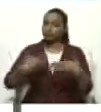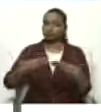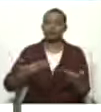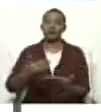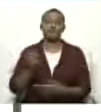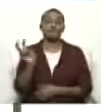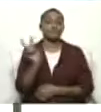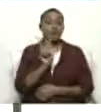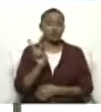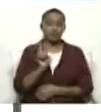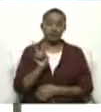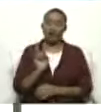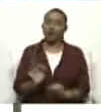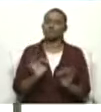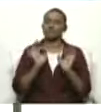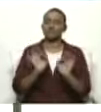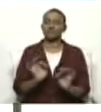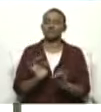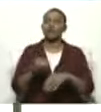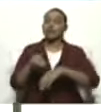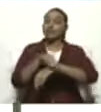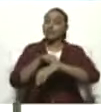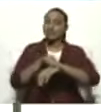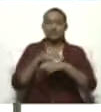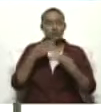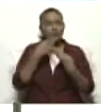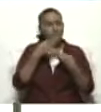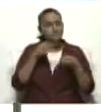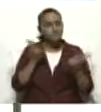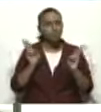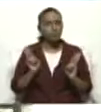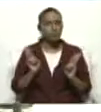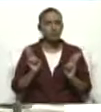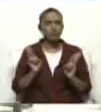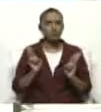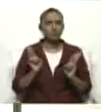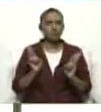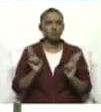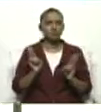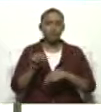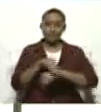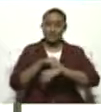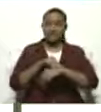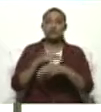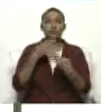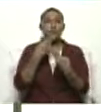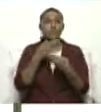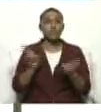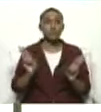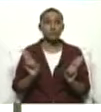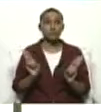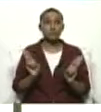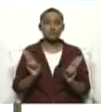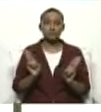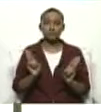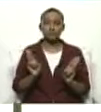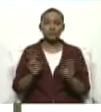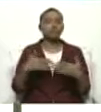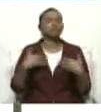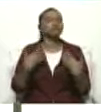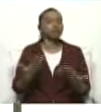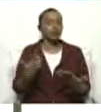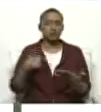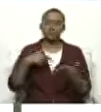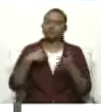vanguardia en esta lucha y el Ministerio Público tiene, van a tener en el Ministerio Público ese brazo hermano, ese